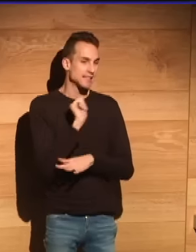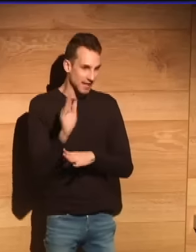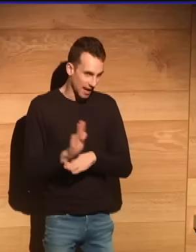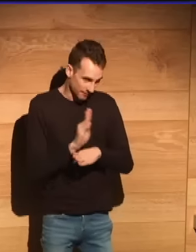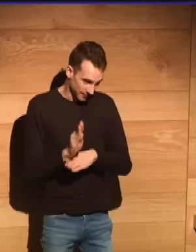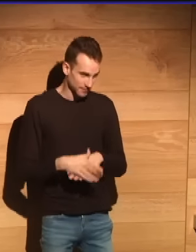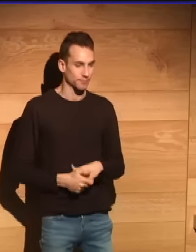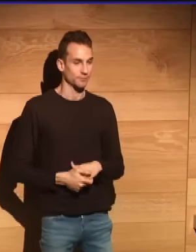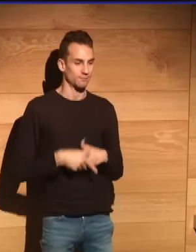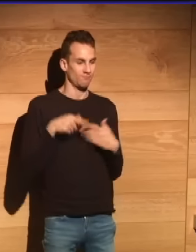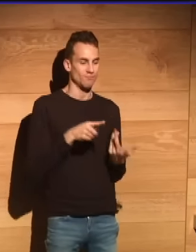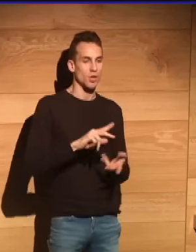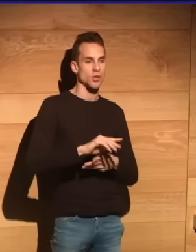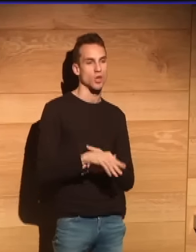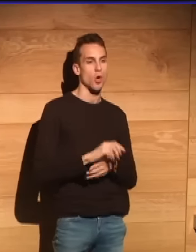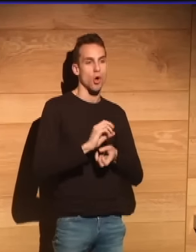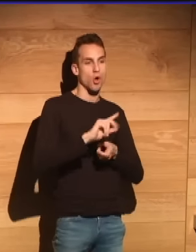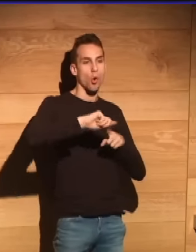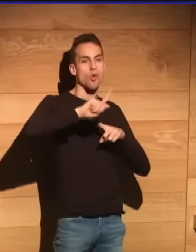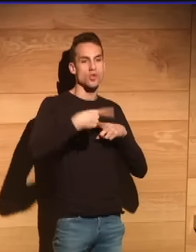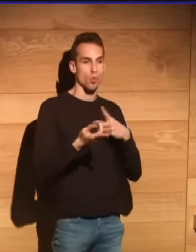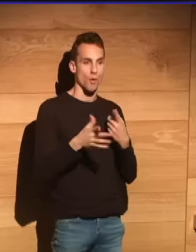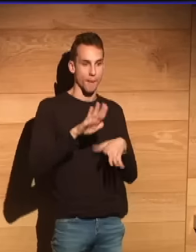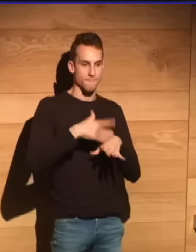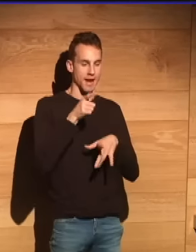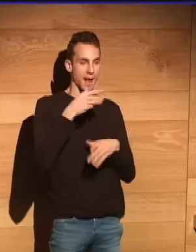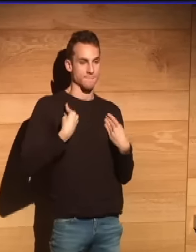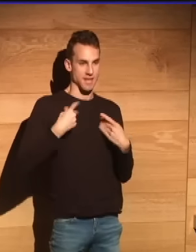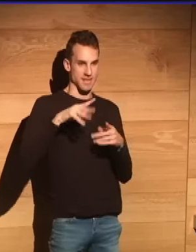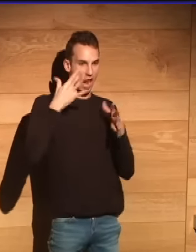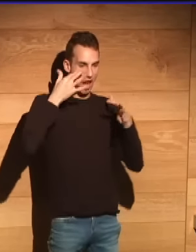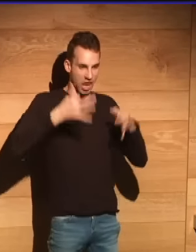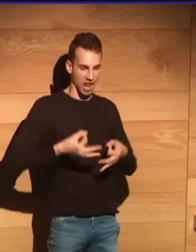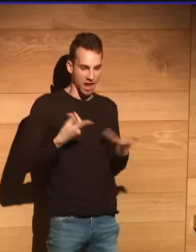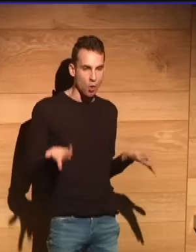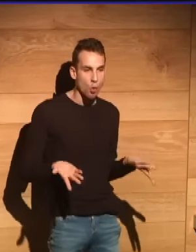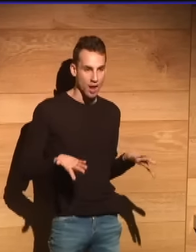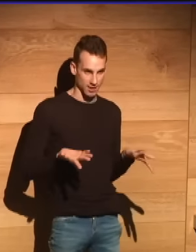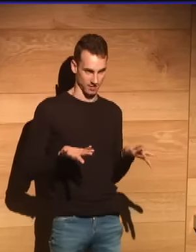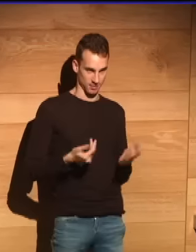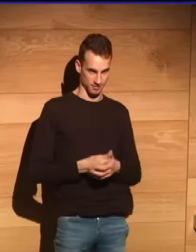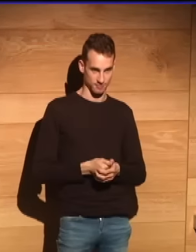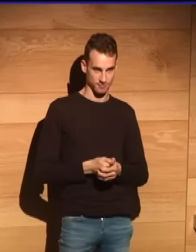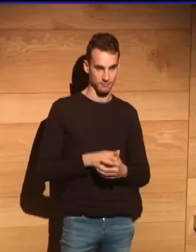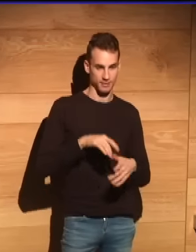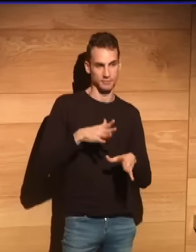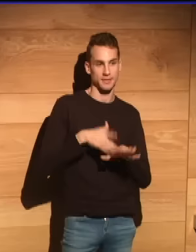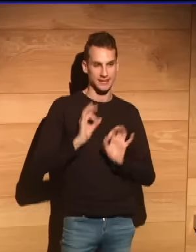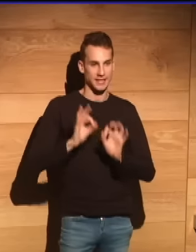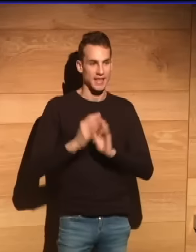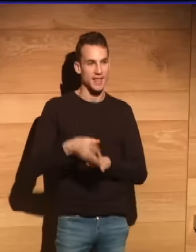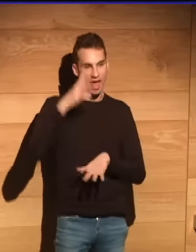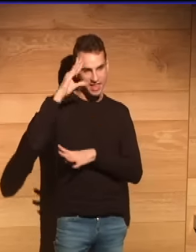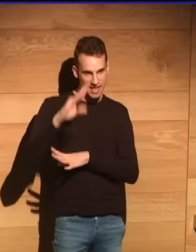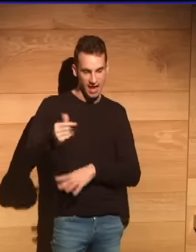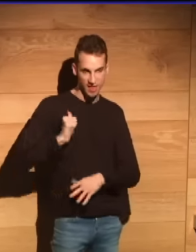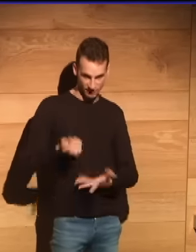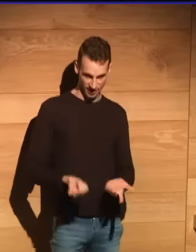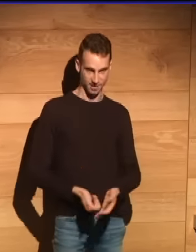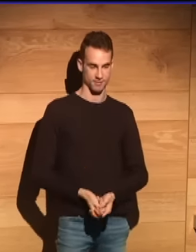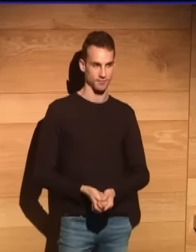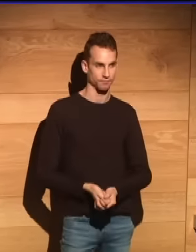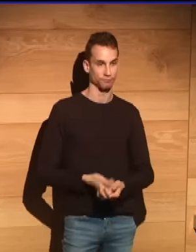¿qué consecuencias tiene para la vida real ese sesgo de género en la inteligencia artificial? Sí, estos